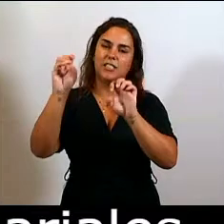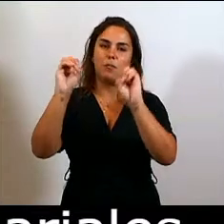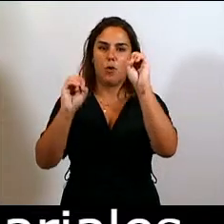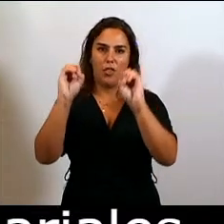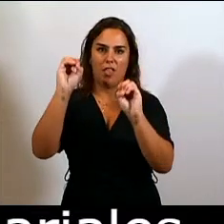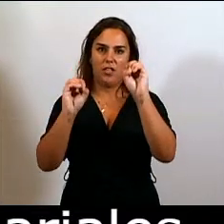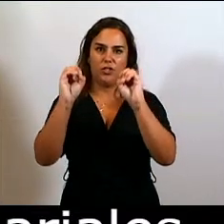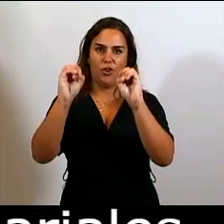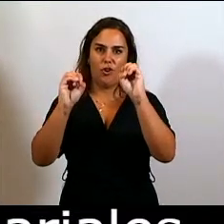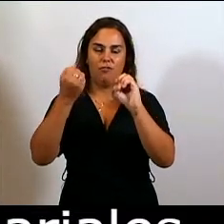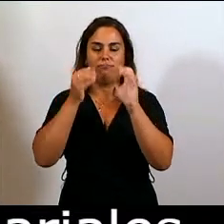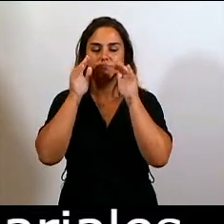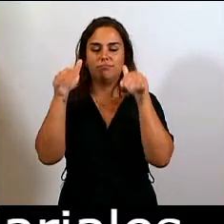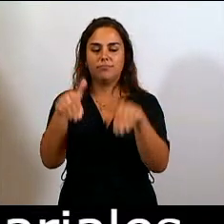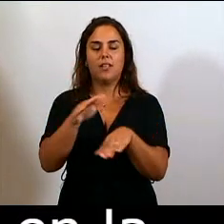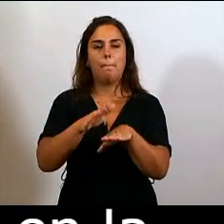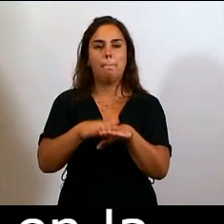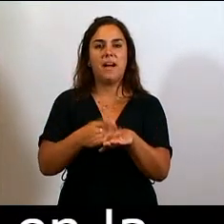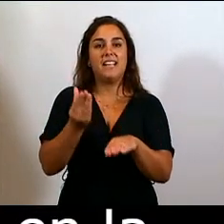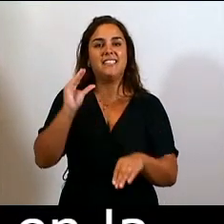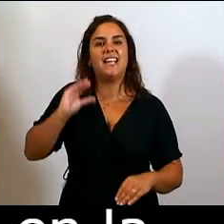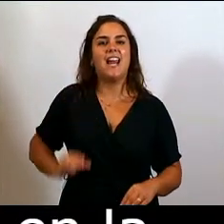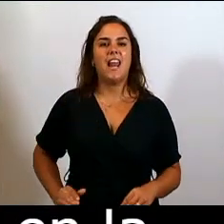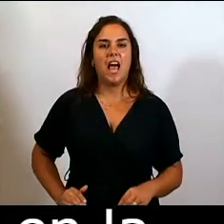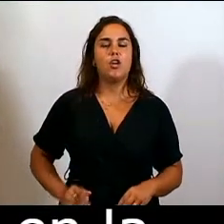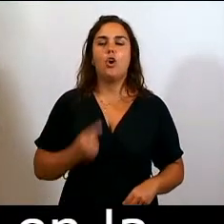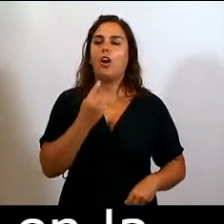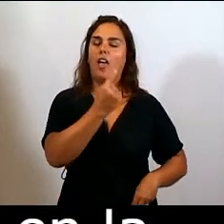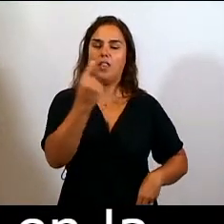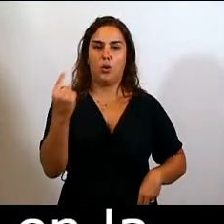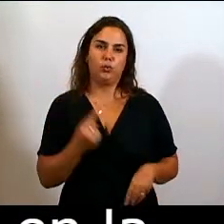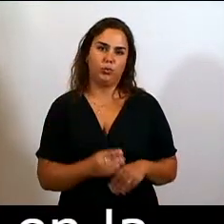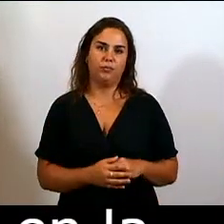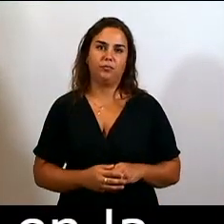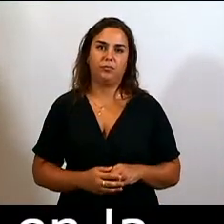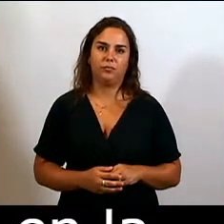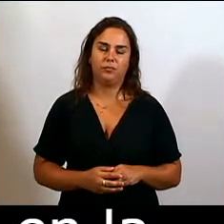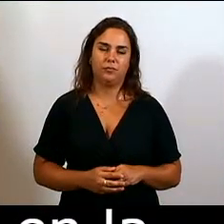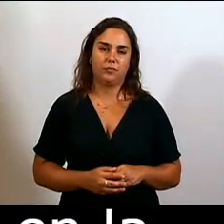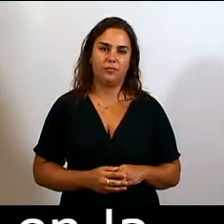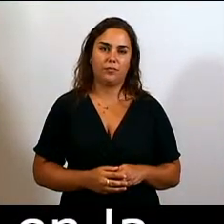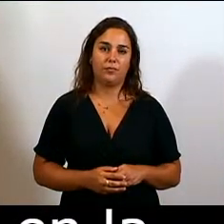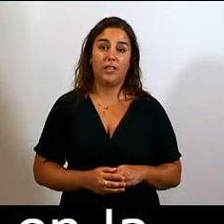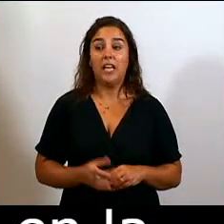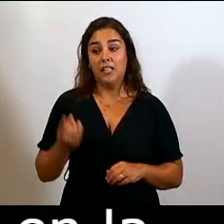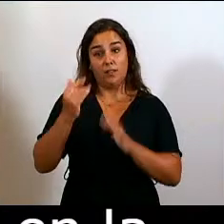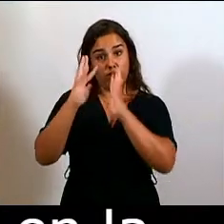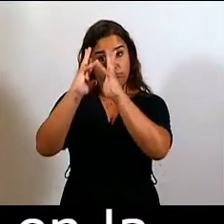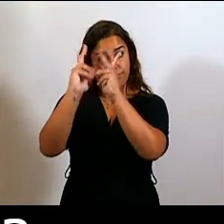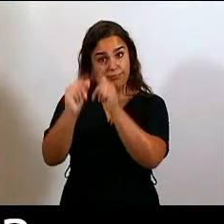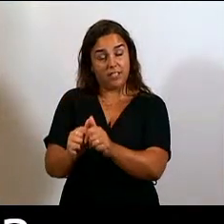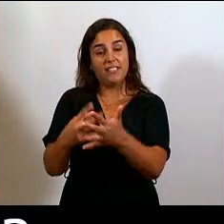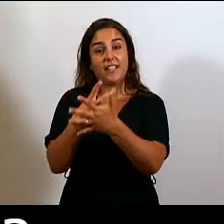dotación destinada a los salarios de cada trabajador. Esta cuantificación del